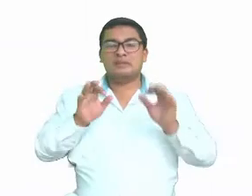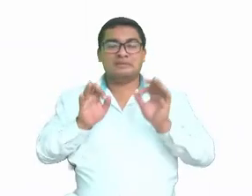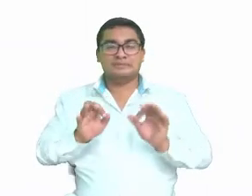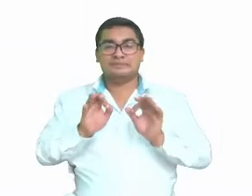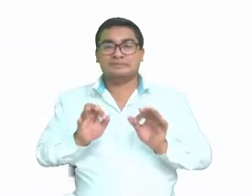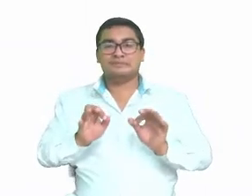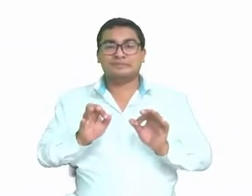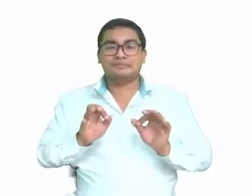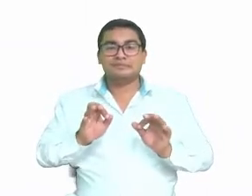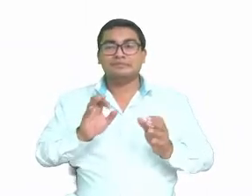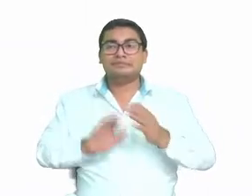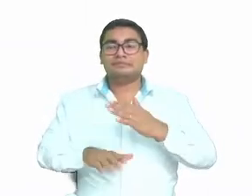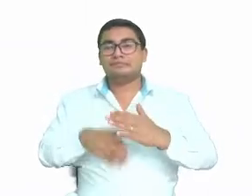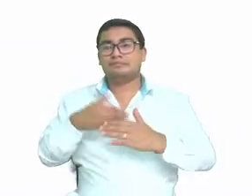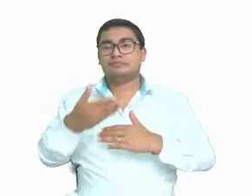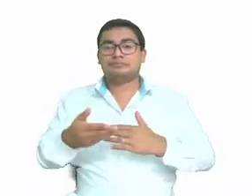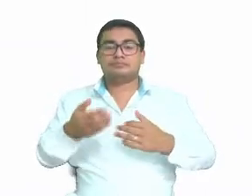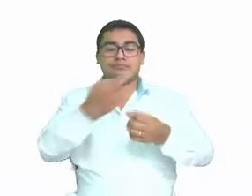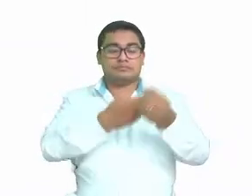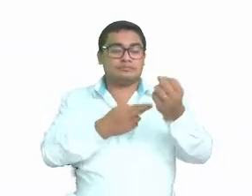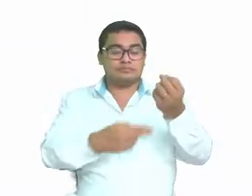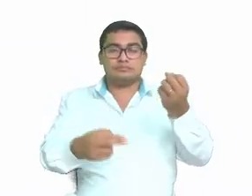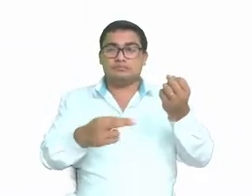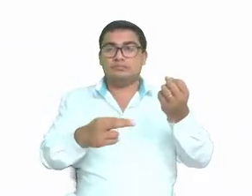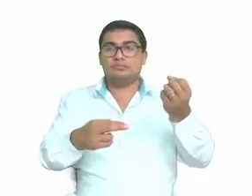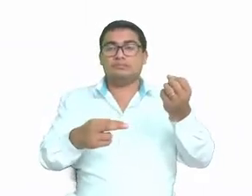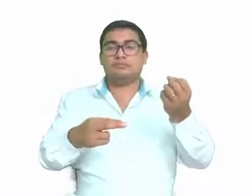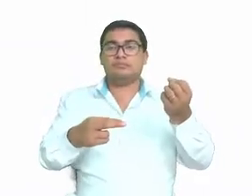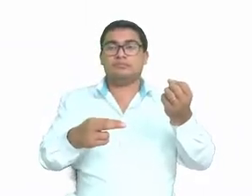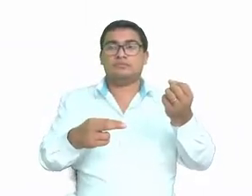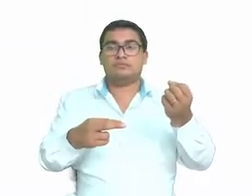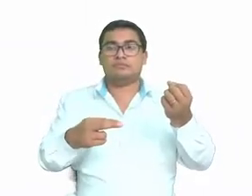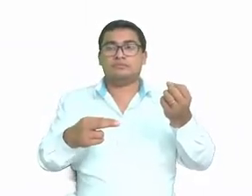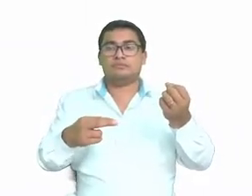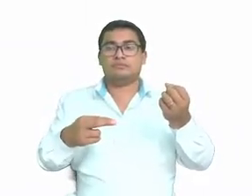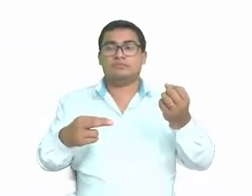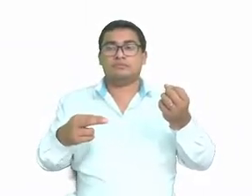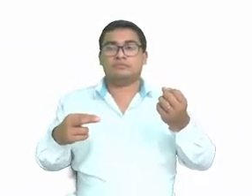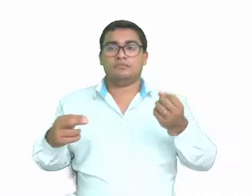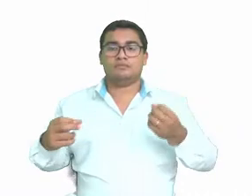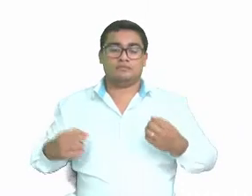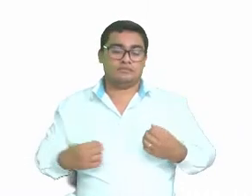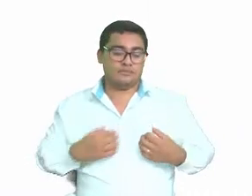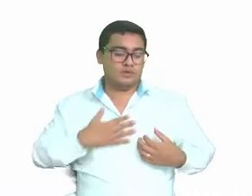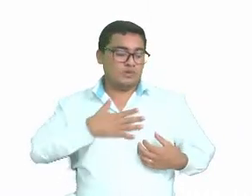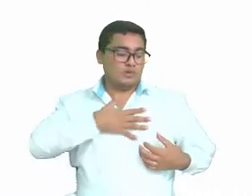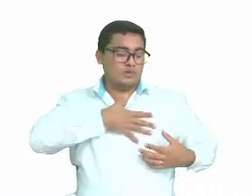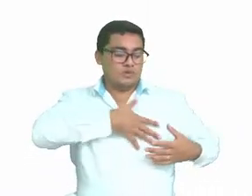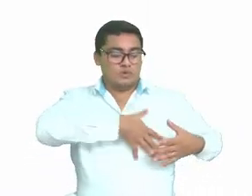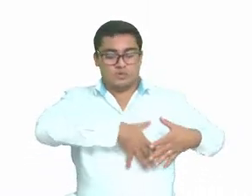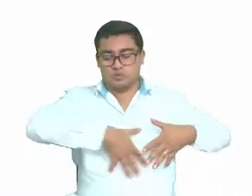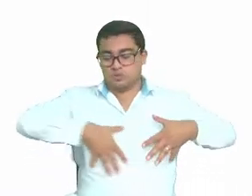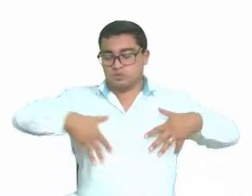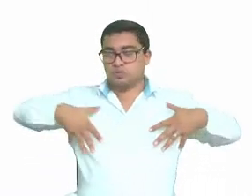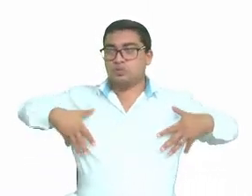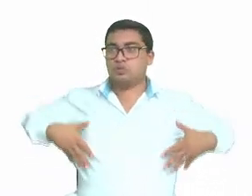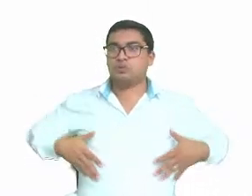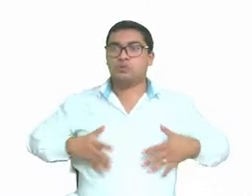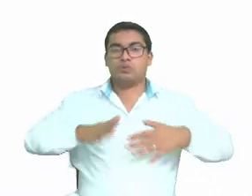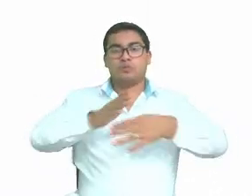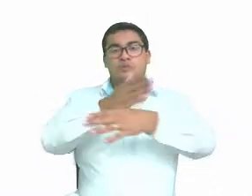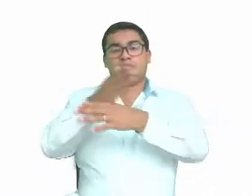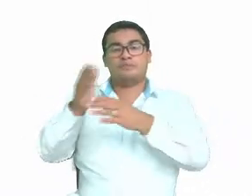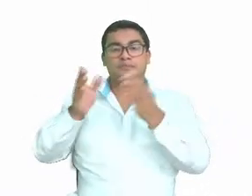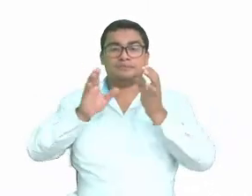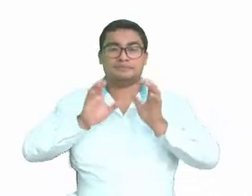oxígeno. Y luego esta sangre regresa al ventrículo izquierdo y el único fin es llevarla a cada una de las células